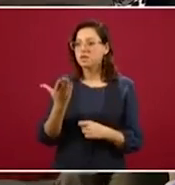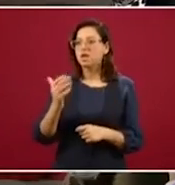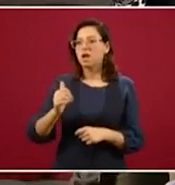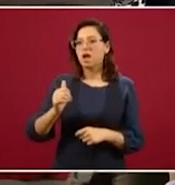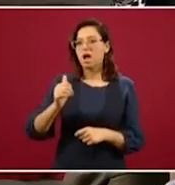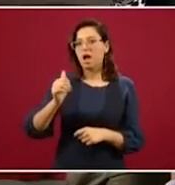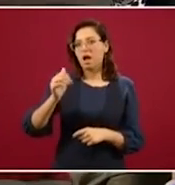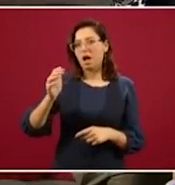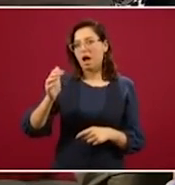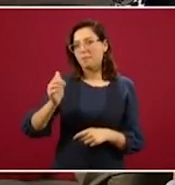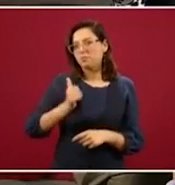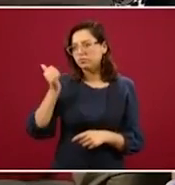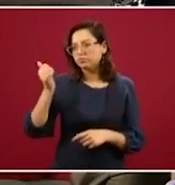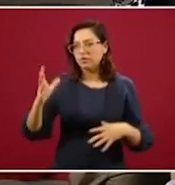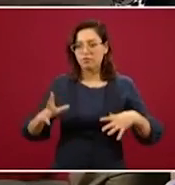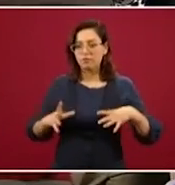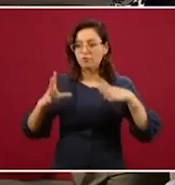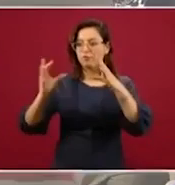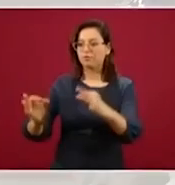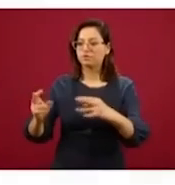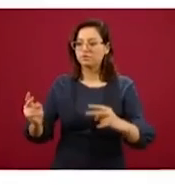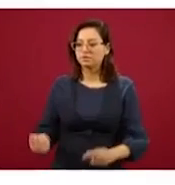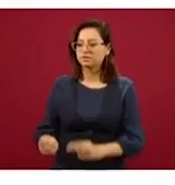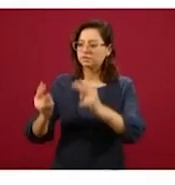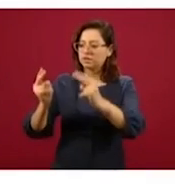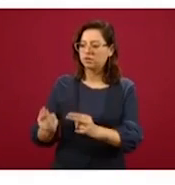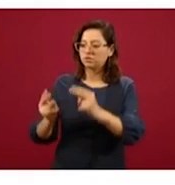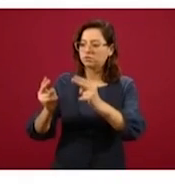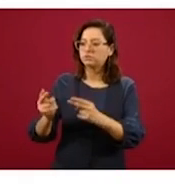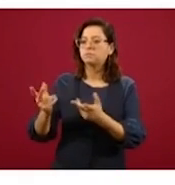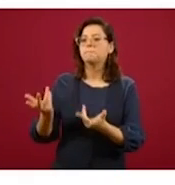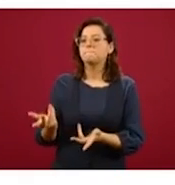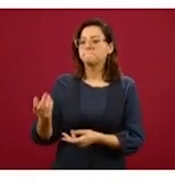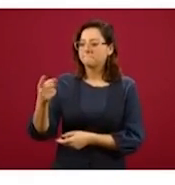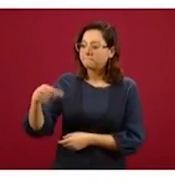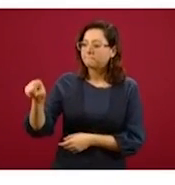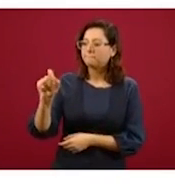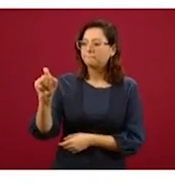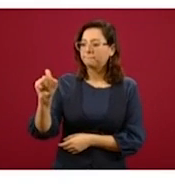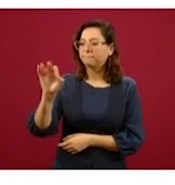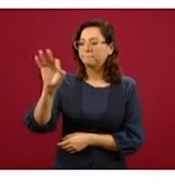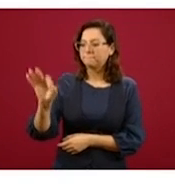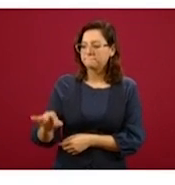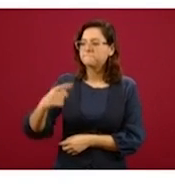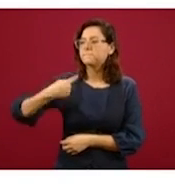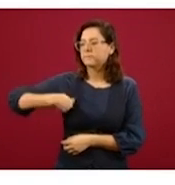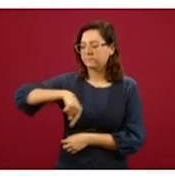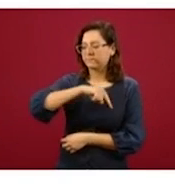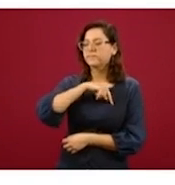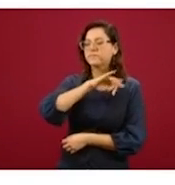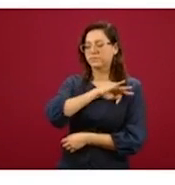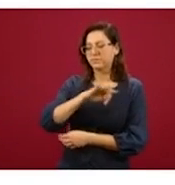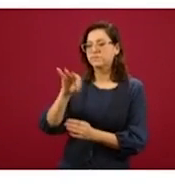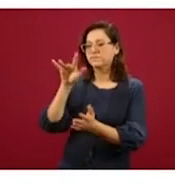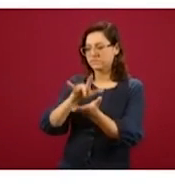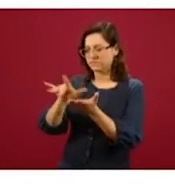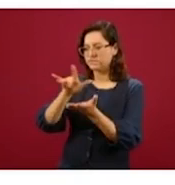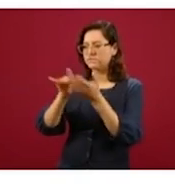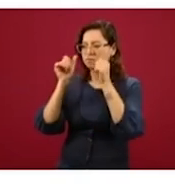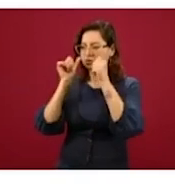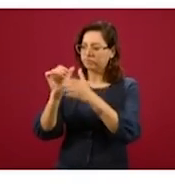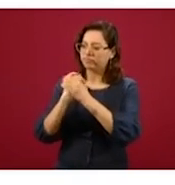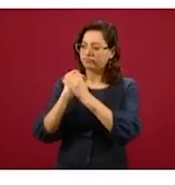negocio, emprender un negocio, y ese 20% aproximadamente es el que nosotras podríamos atender este